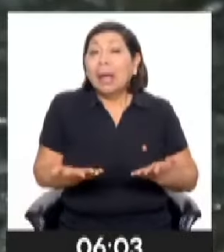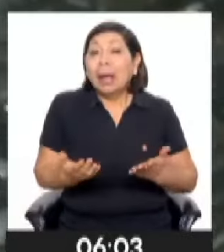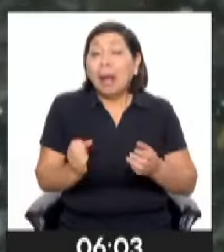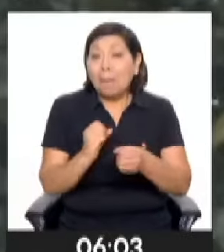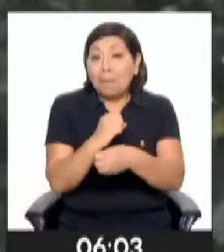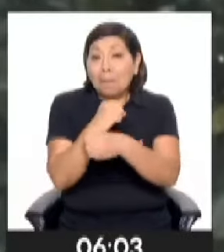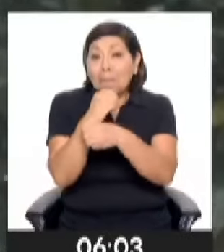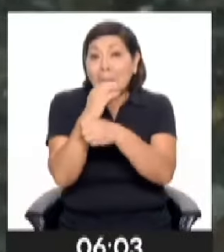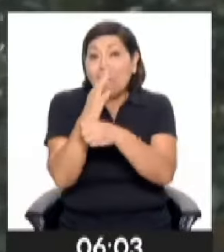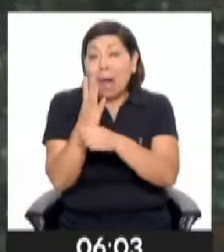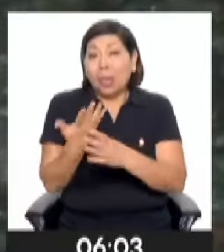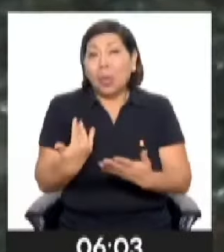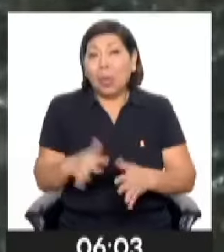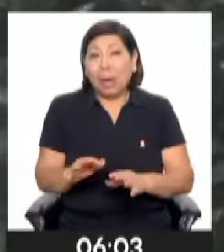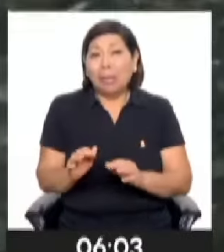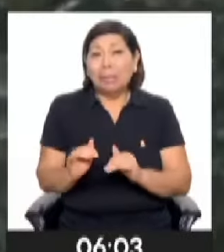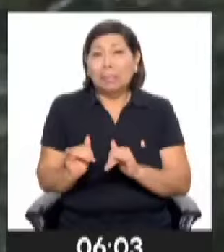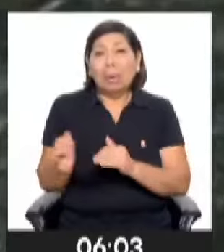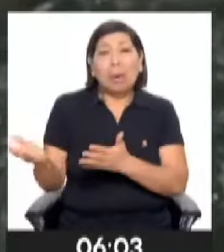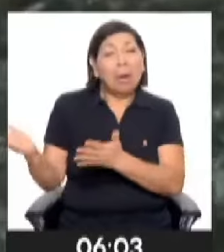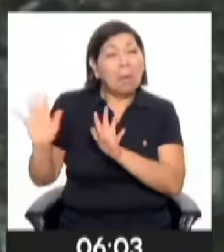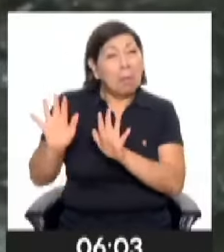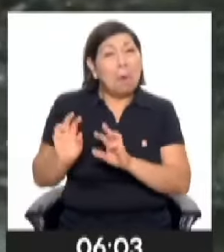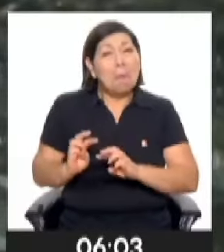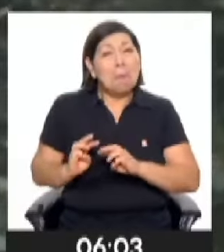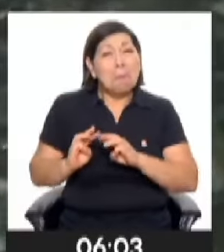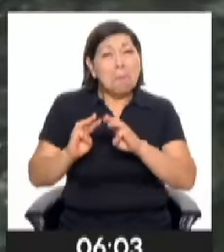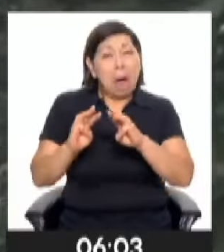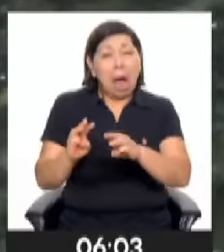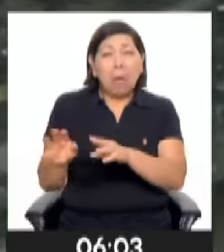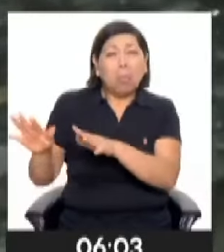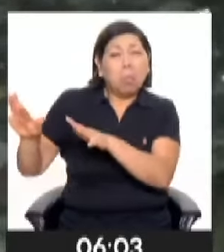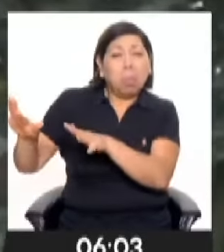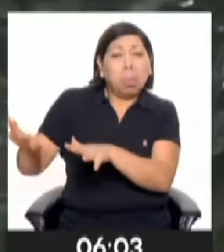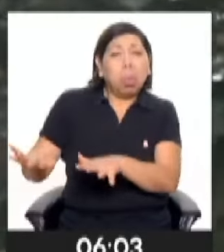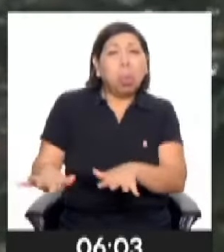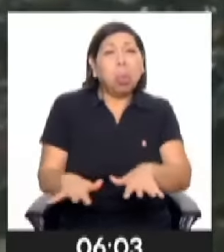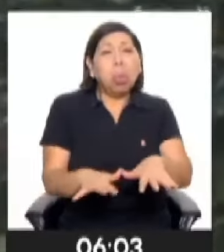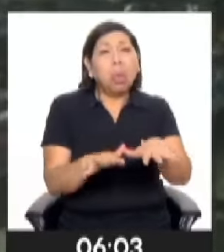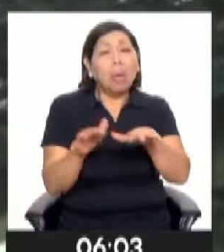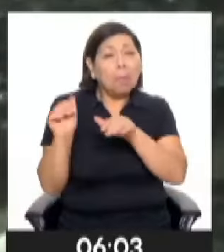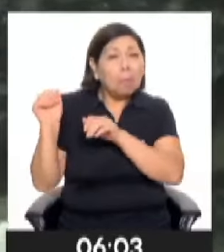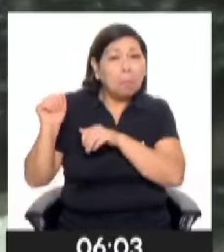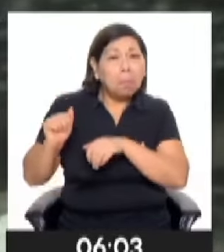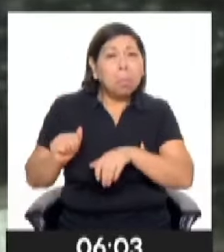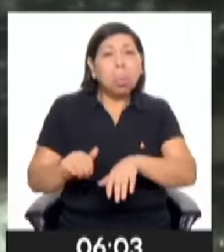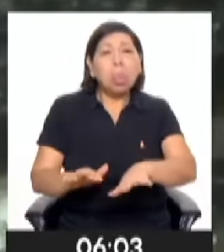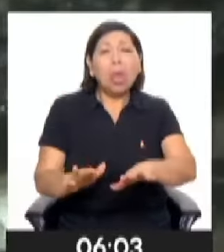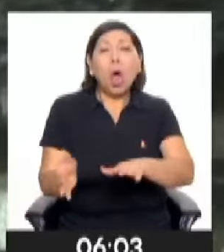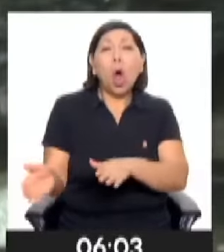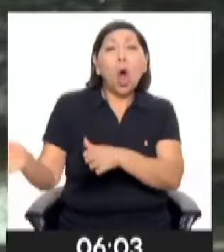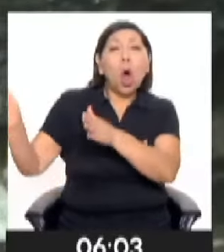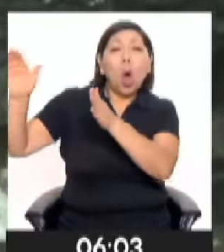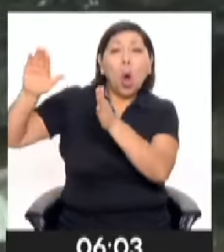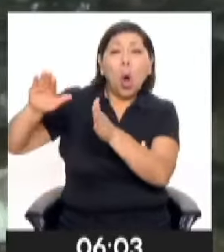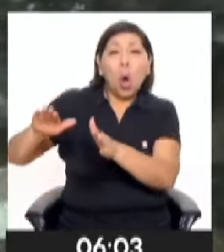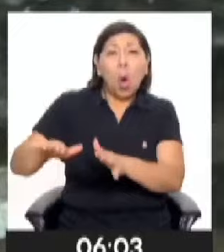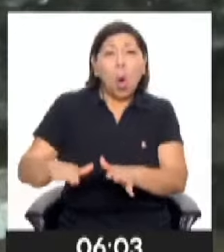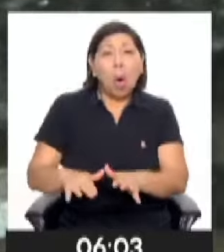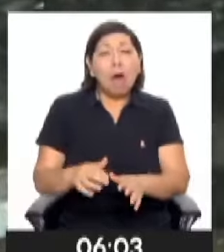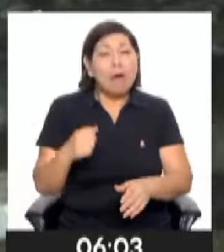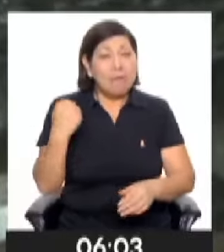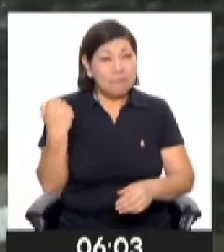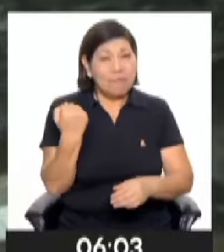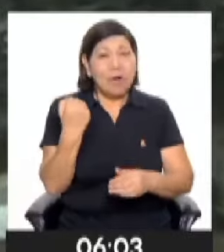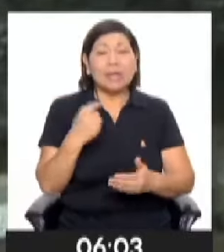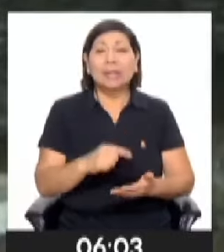de la madrugada habrían sido pues traídos hacia la orilla. También a esa hora hay que señalar, el oleaje está medianamente